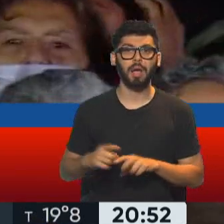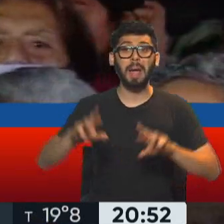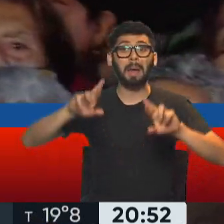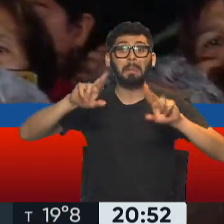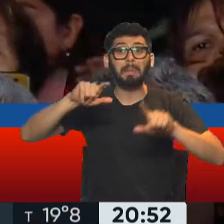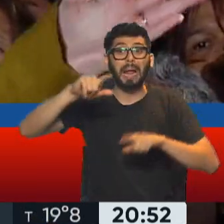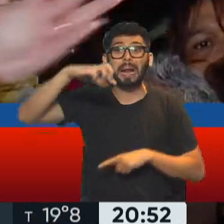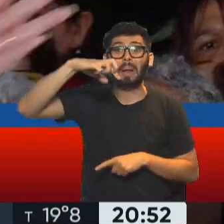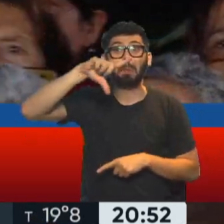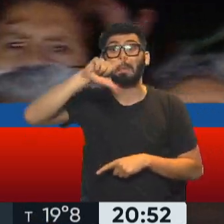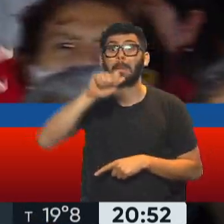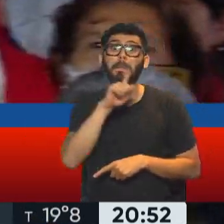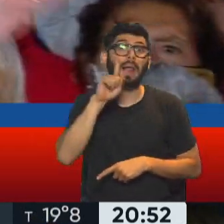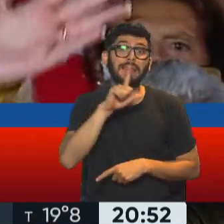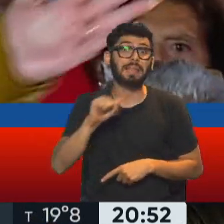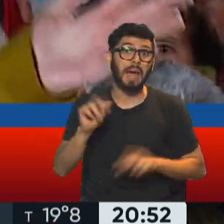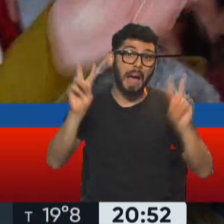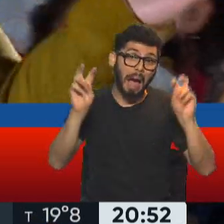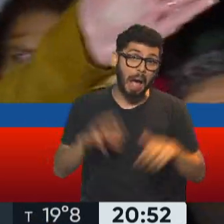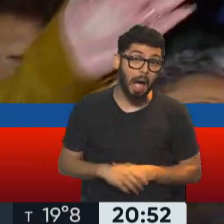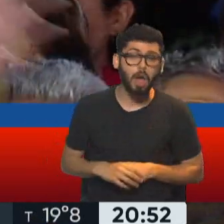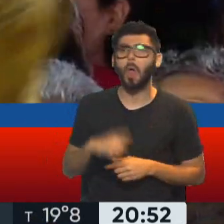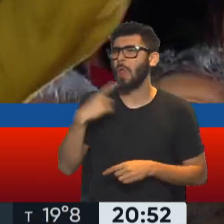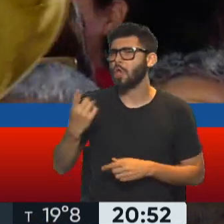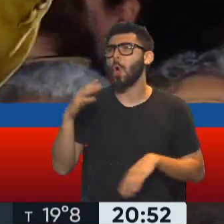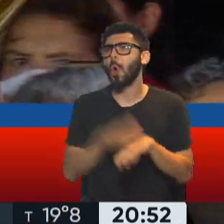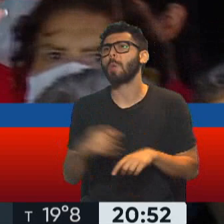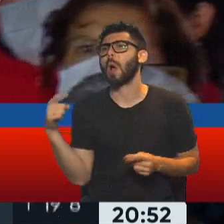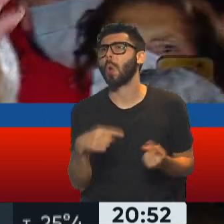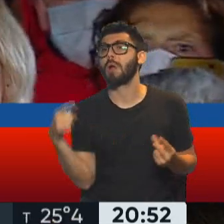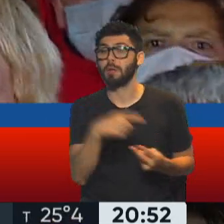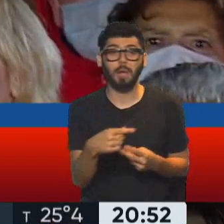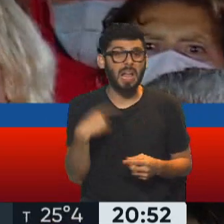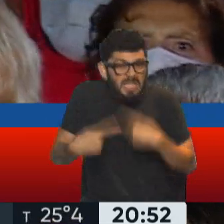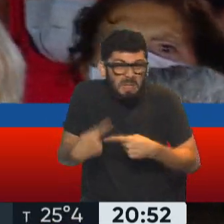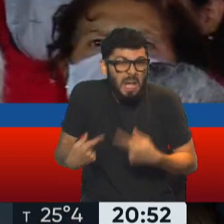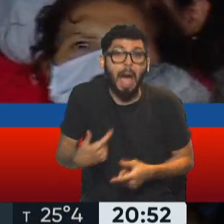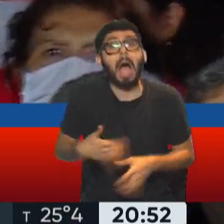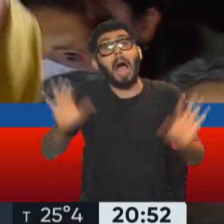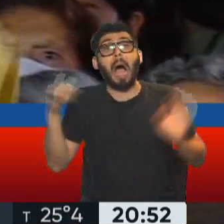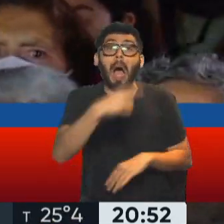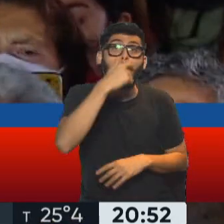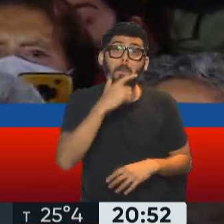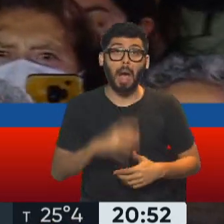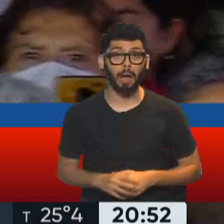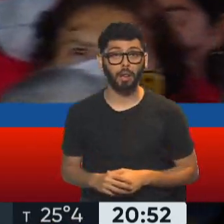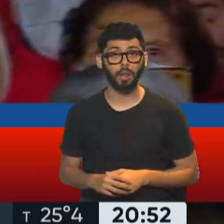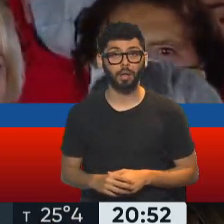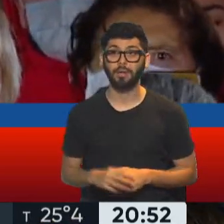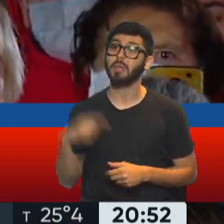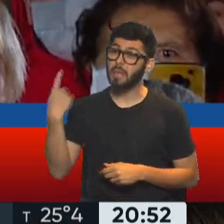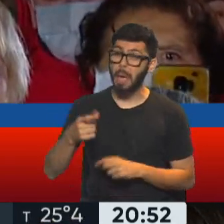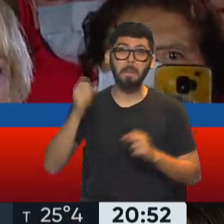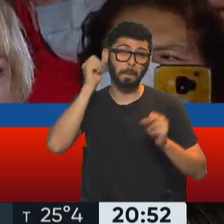Platita. Siguieron buscando culpables y diciendo, pero Macri. Siguieron